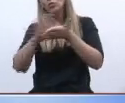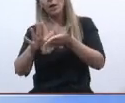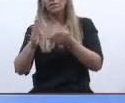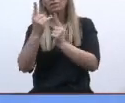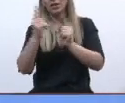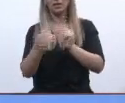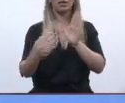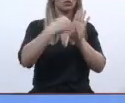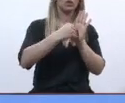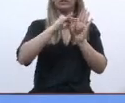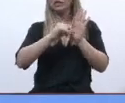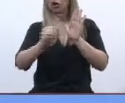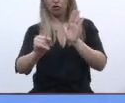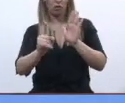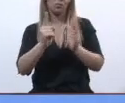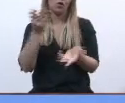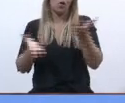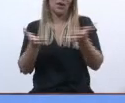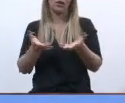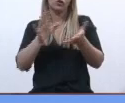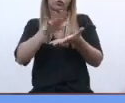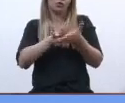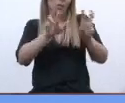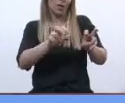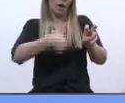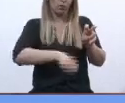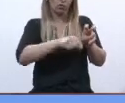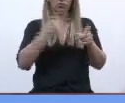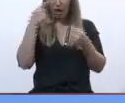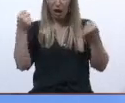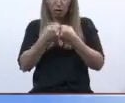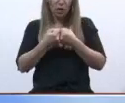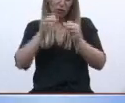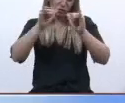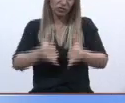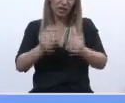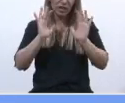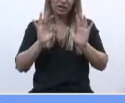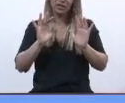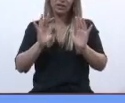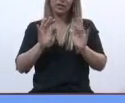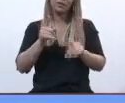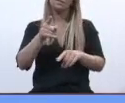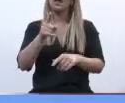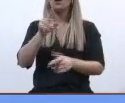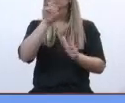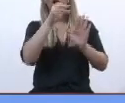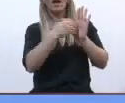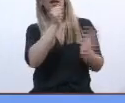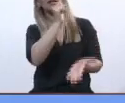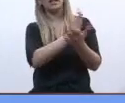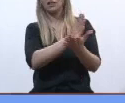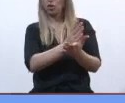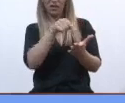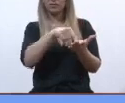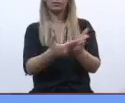legislación comparada con relación al tema del aborto. Estoy muy de acuerdo que hay que despenalizar a las mujeres, presidenta, que no